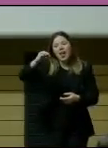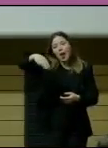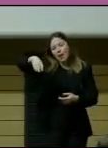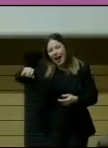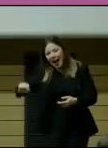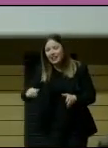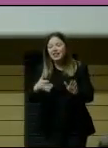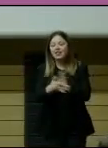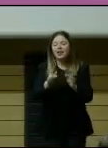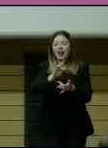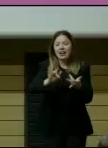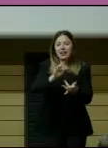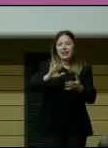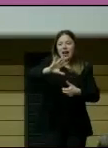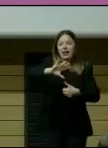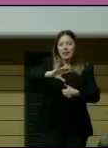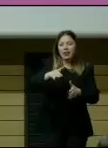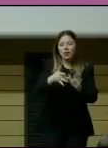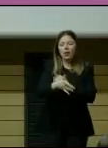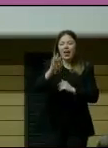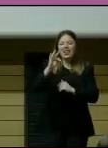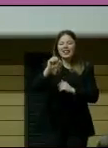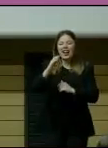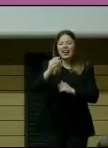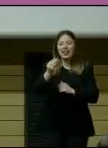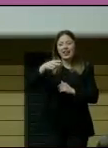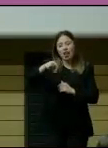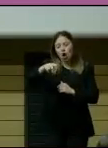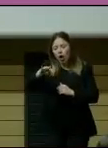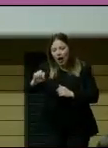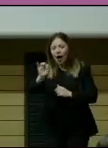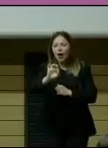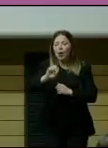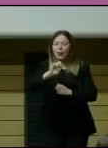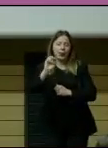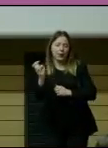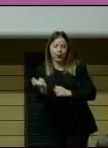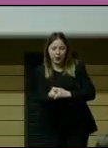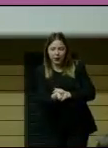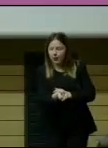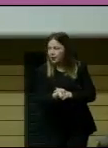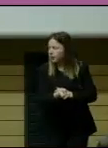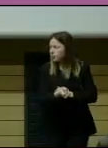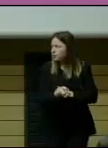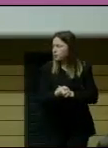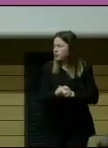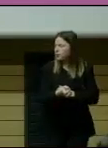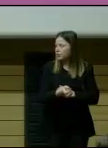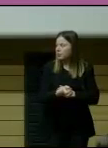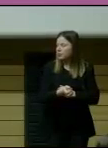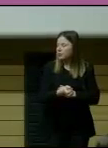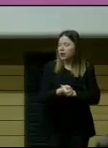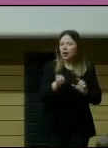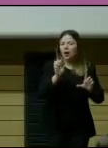sudeste asiático aparecieron las catinonas como la mefedrona y luego pues también en